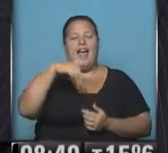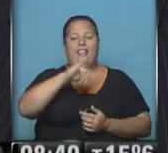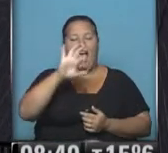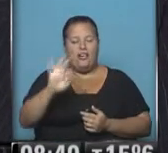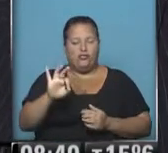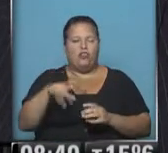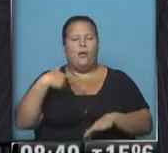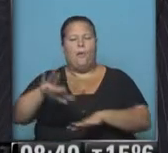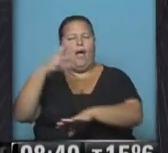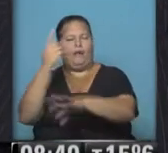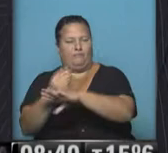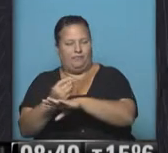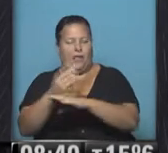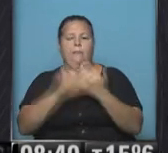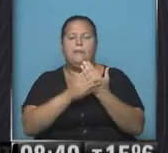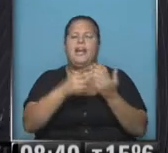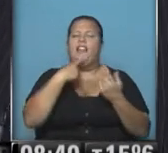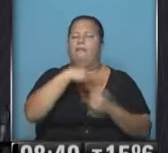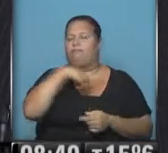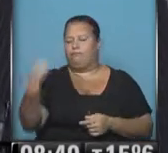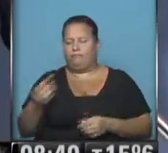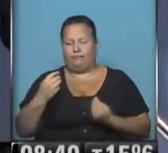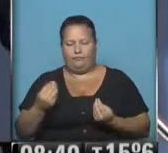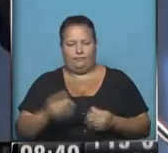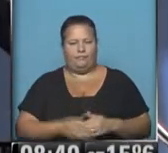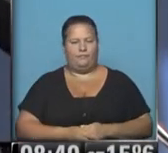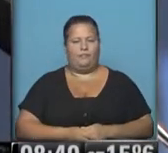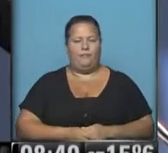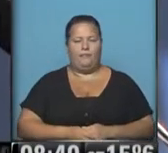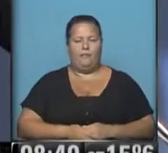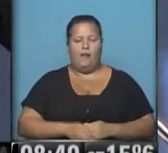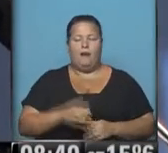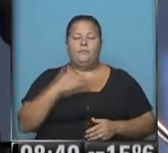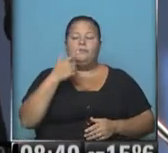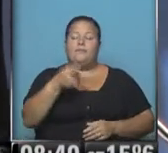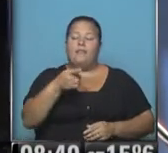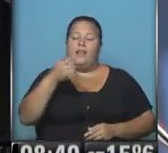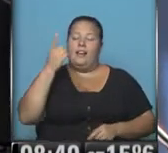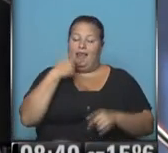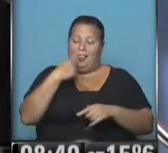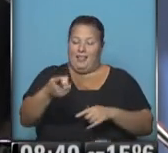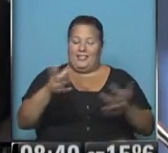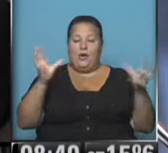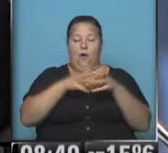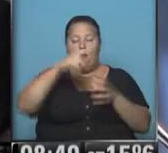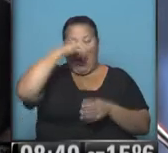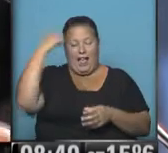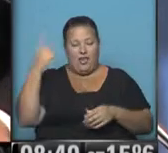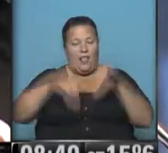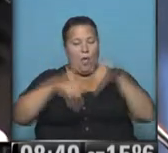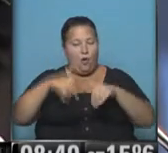postulación el ministro dijo lo siguiente si bien como lo señala la cámara nacional electoral